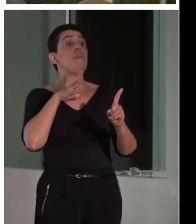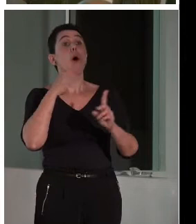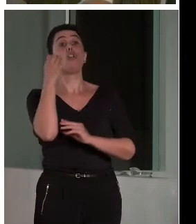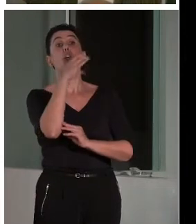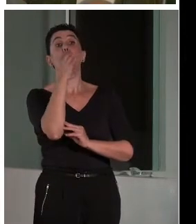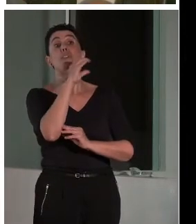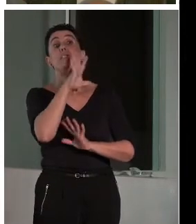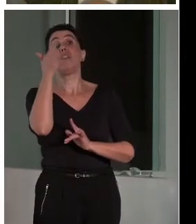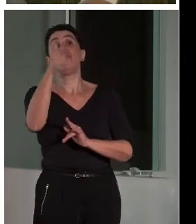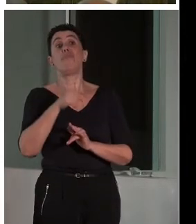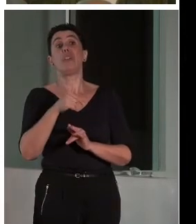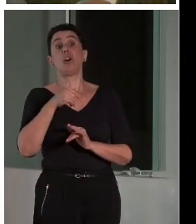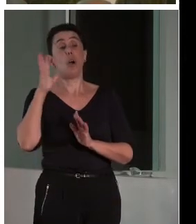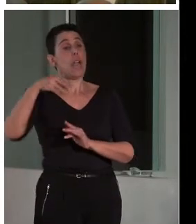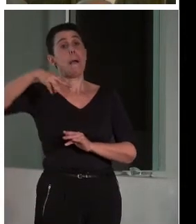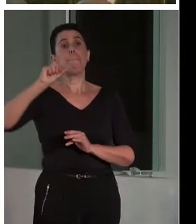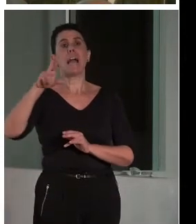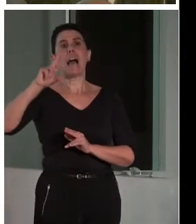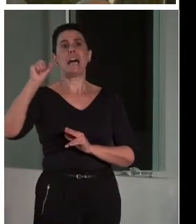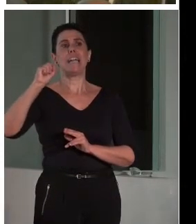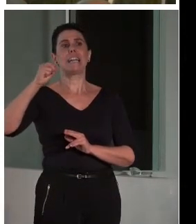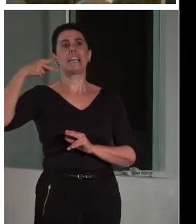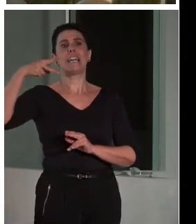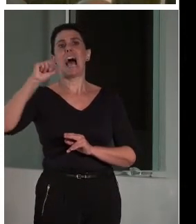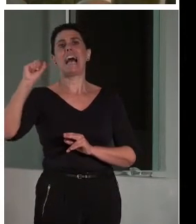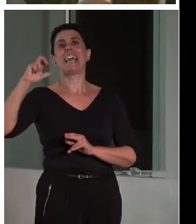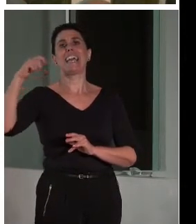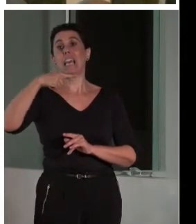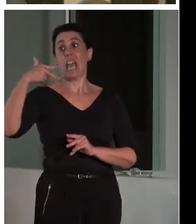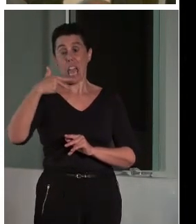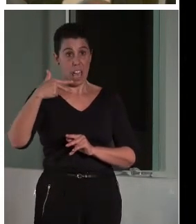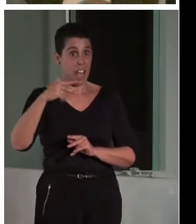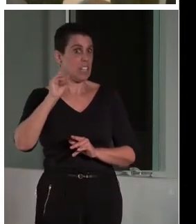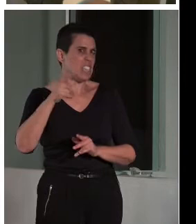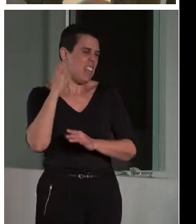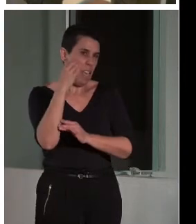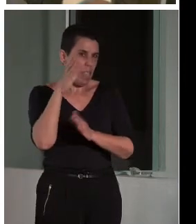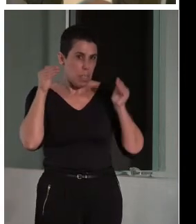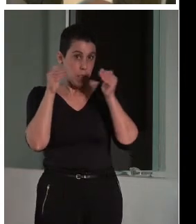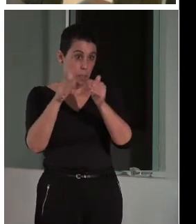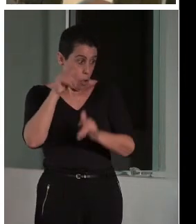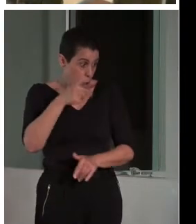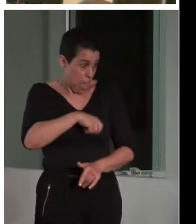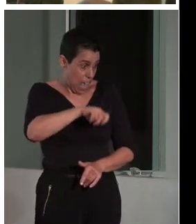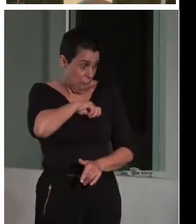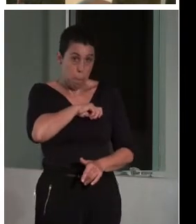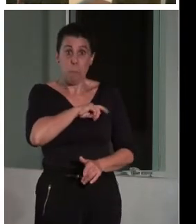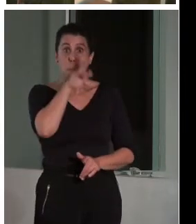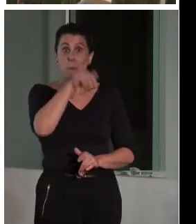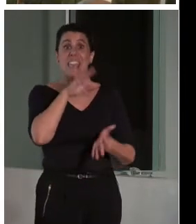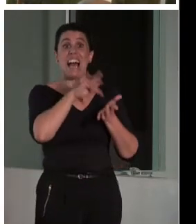como era europa y además se da la coyuntura de que españa ha firmado faro en 2018 en diciembre de 2018 la convención del faro que